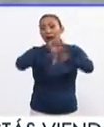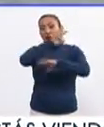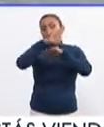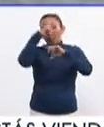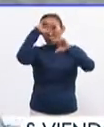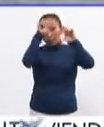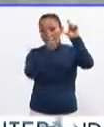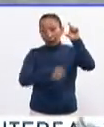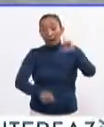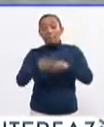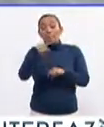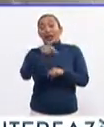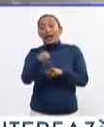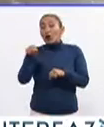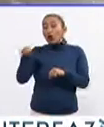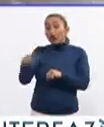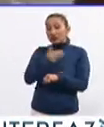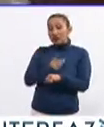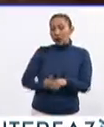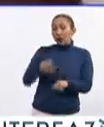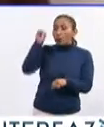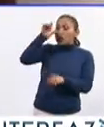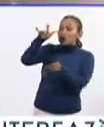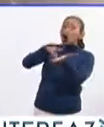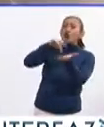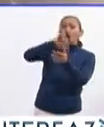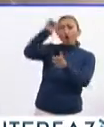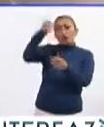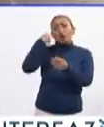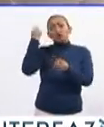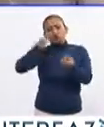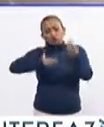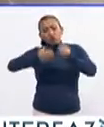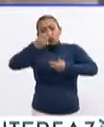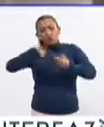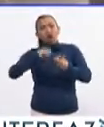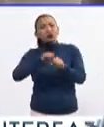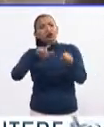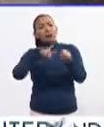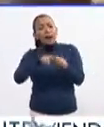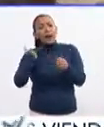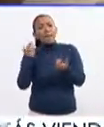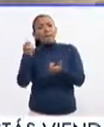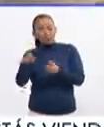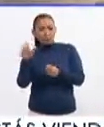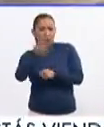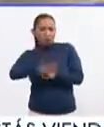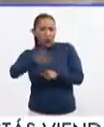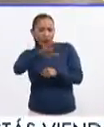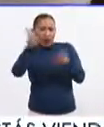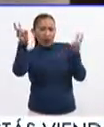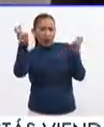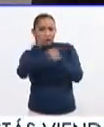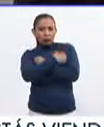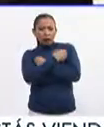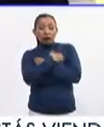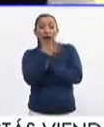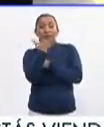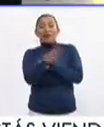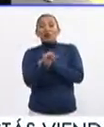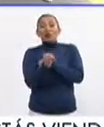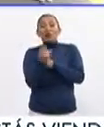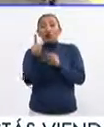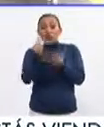el país, pero que consideraría las opiniones de otros sectores políticos y sociales involucrados en la educación. El 10 de junio